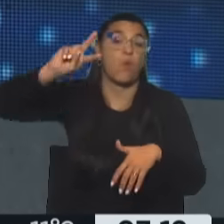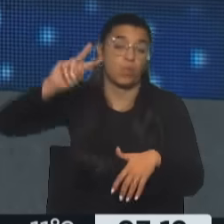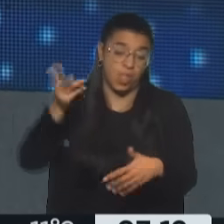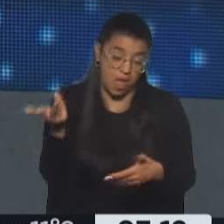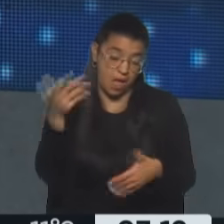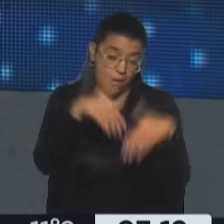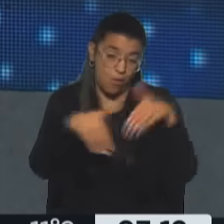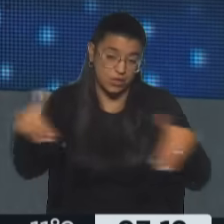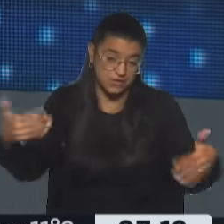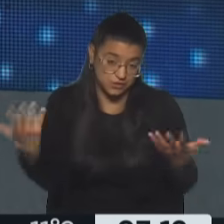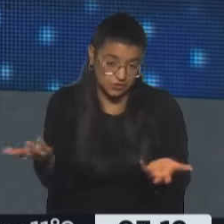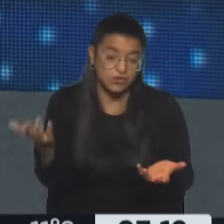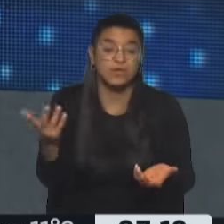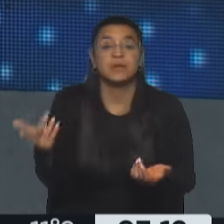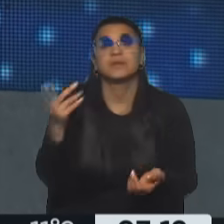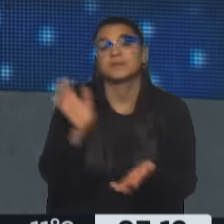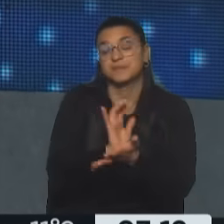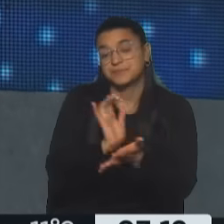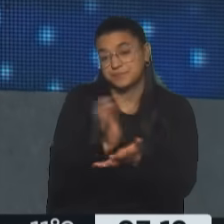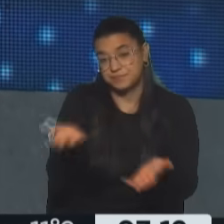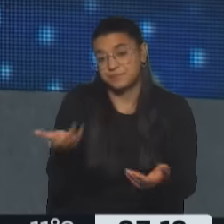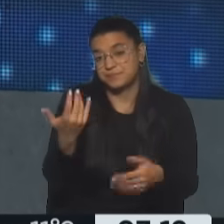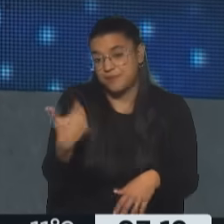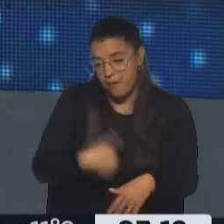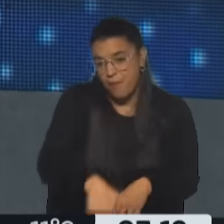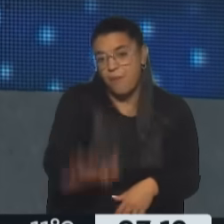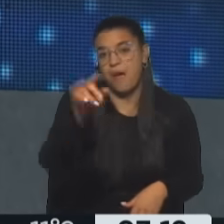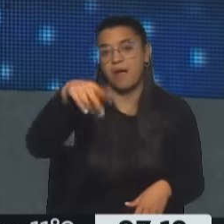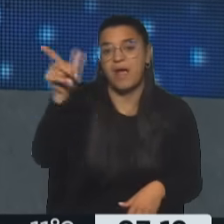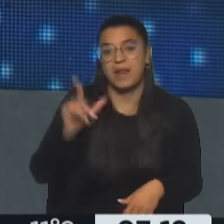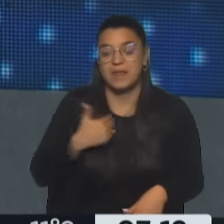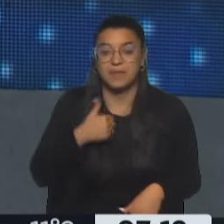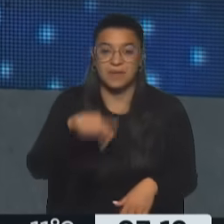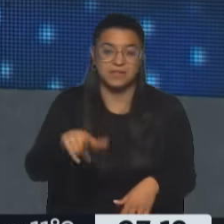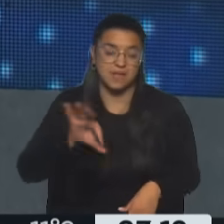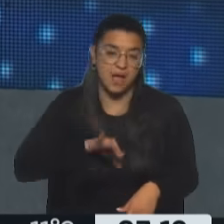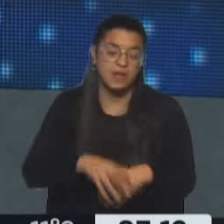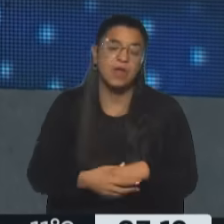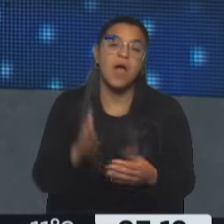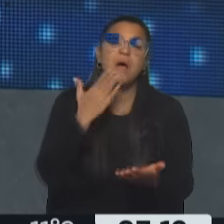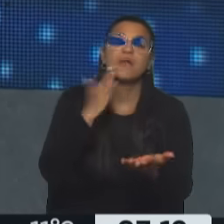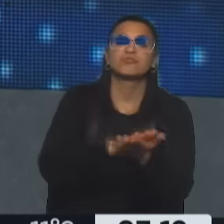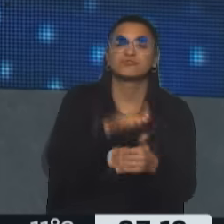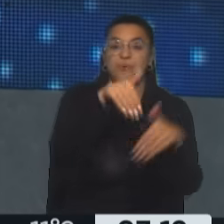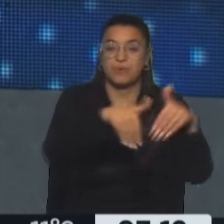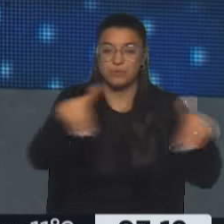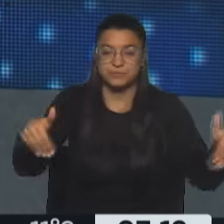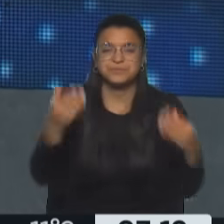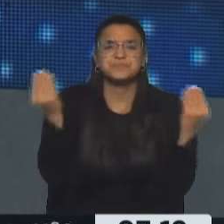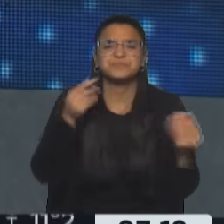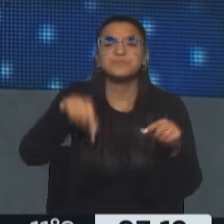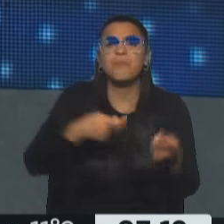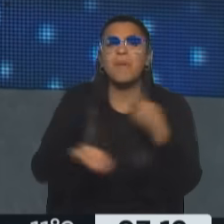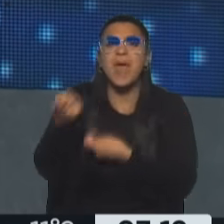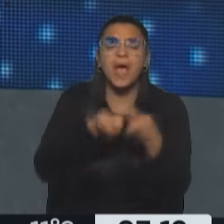vuelta electoral en el calendario electoral que tenemos previstos aquí en la Argentina para este año y hablando de calendario a ver qué pasará con los